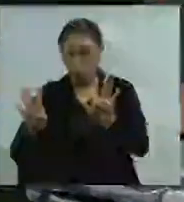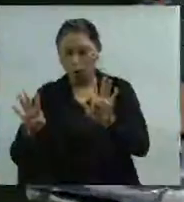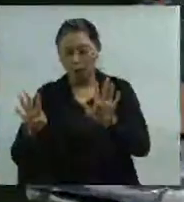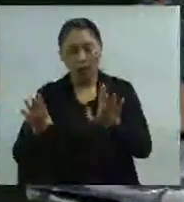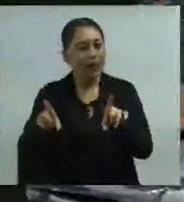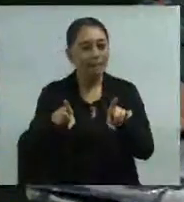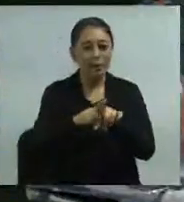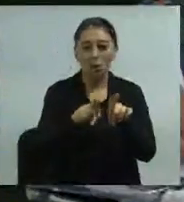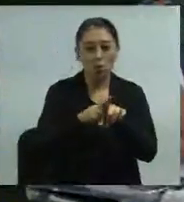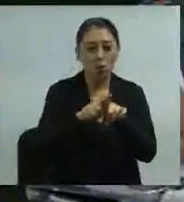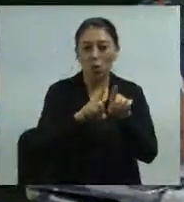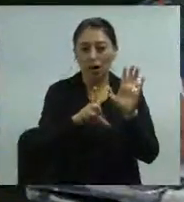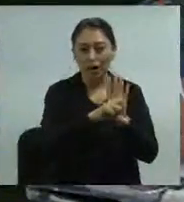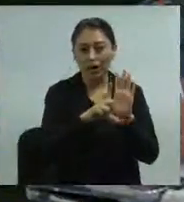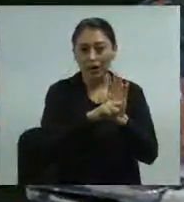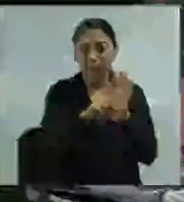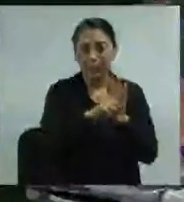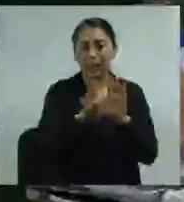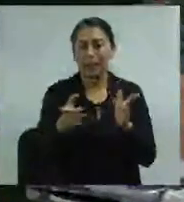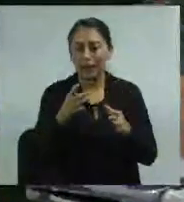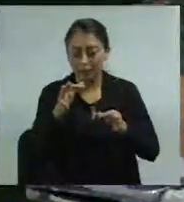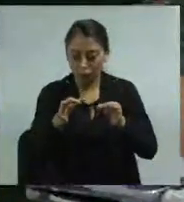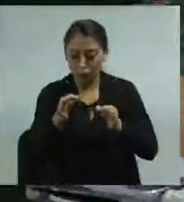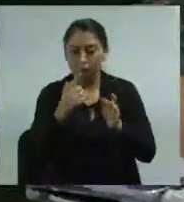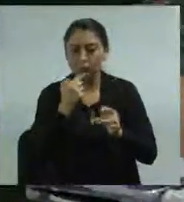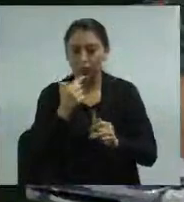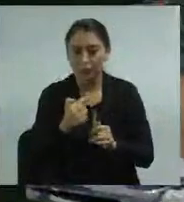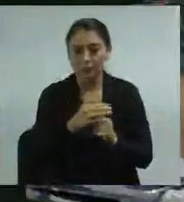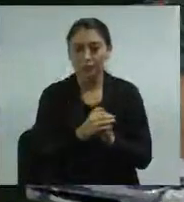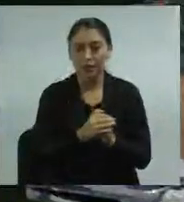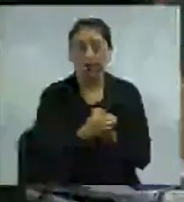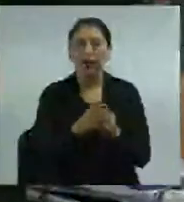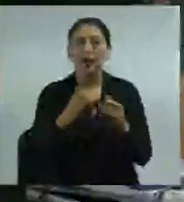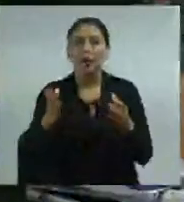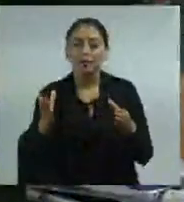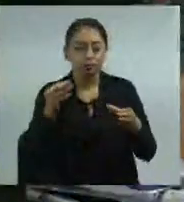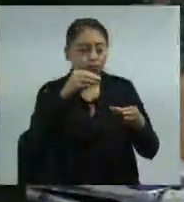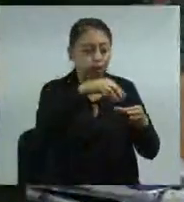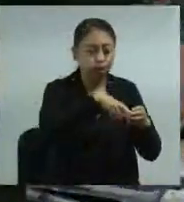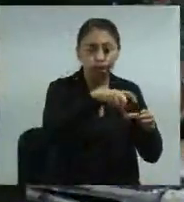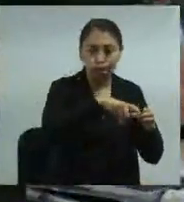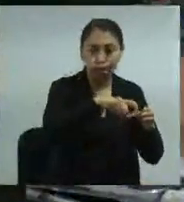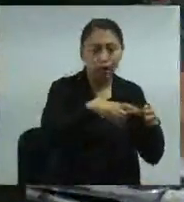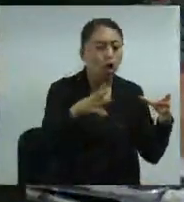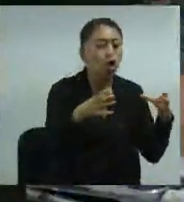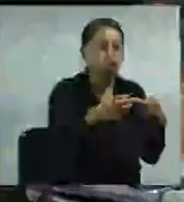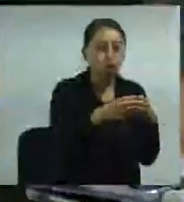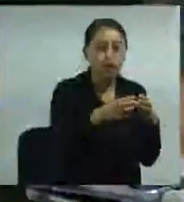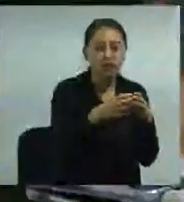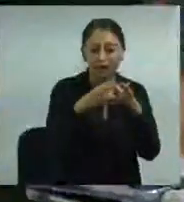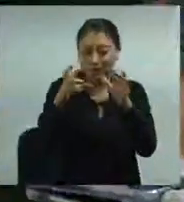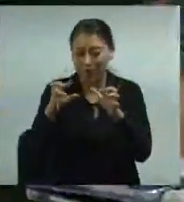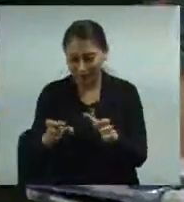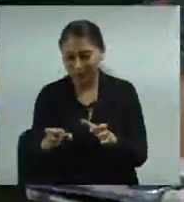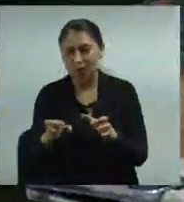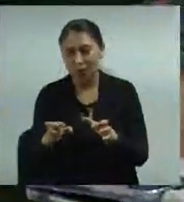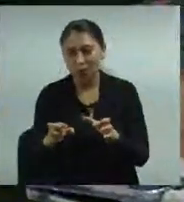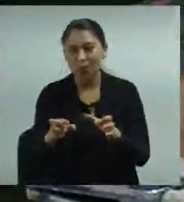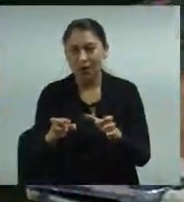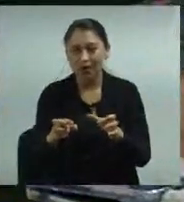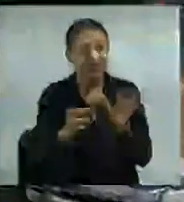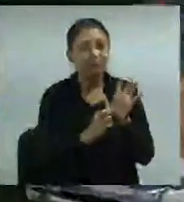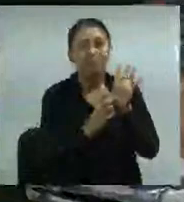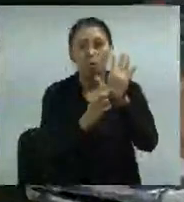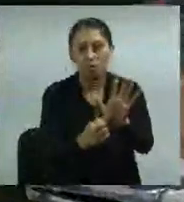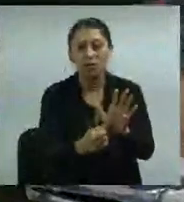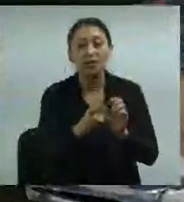misma ley de la carrera judicial que indica integración. Las comisiones de postulación a que se refieren los